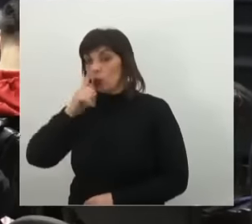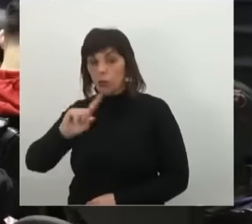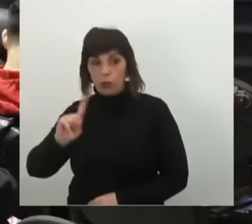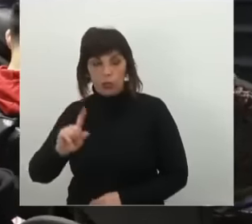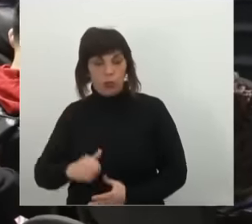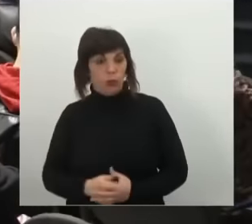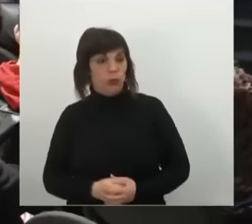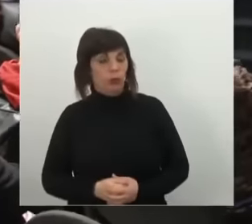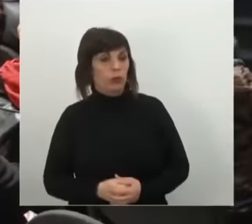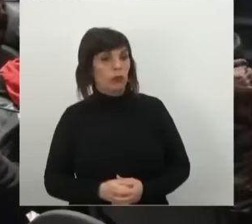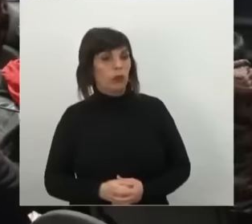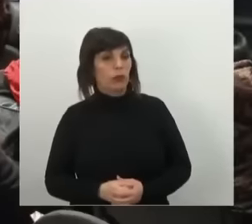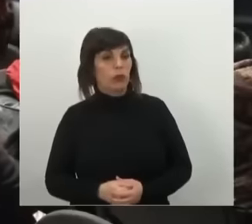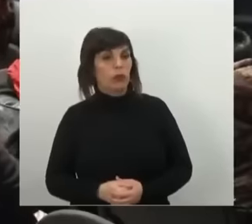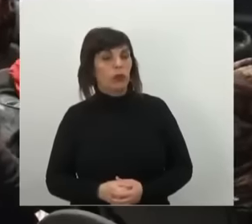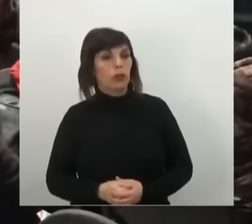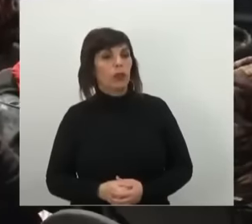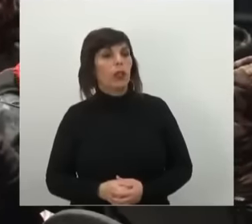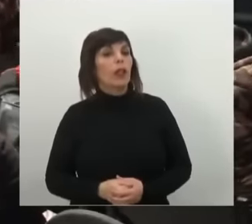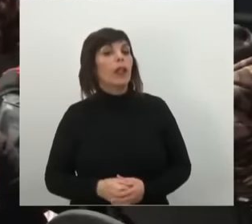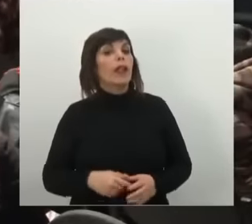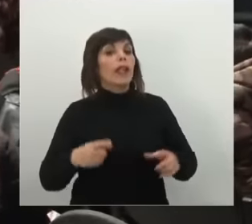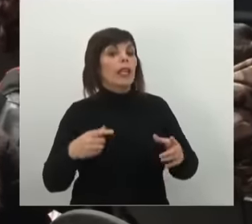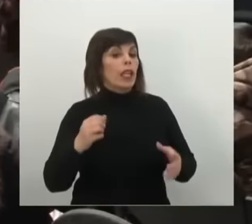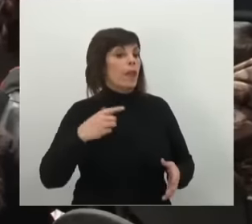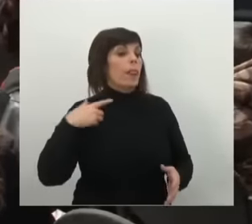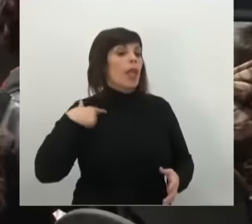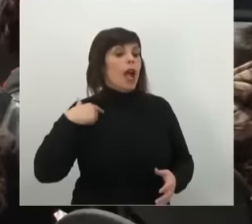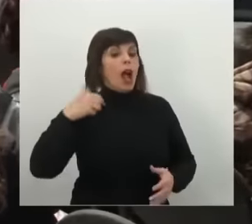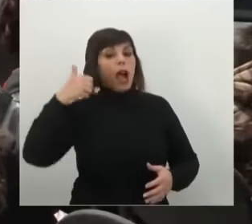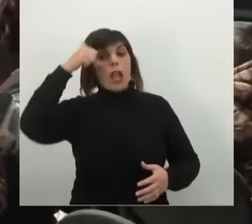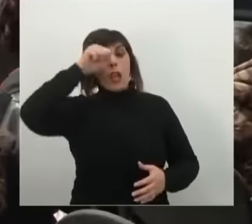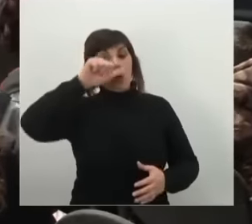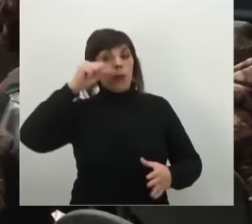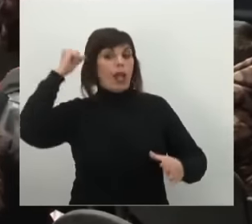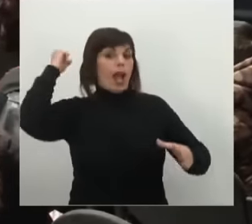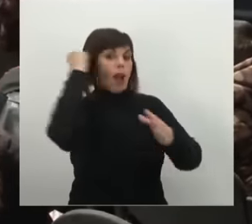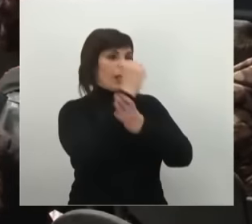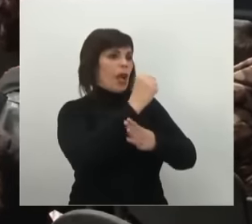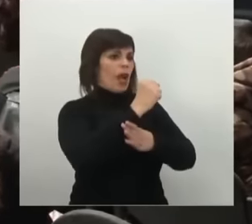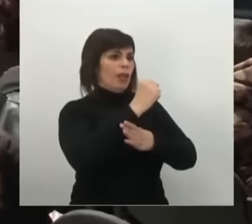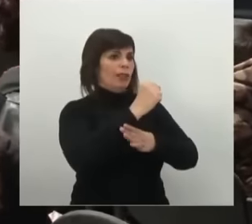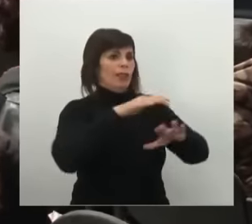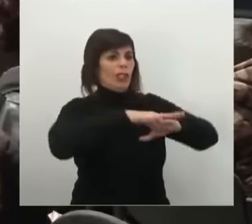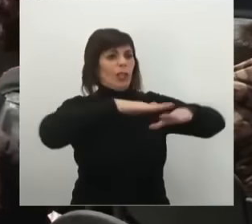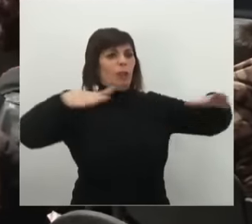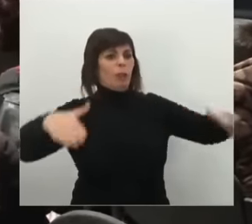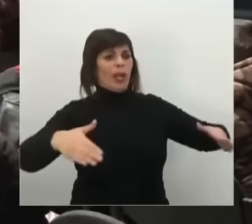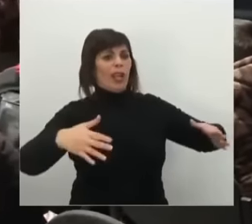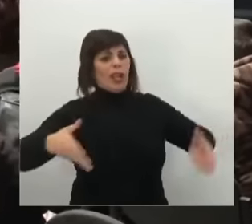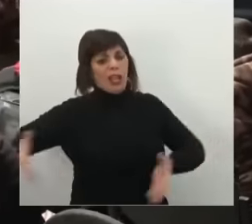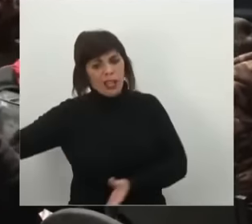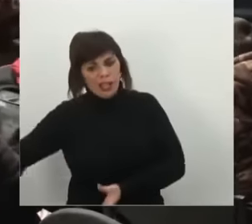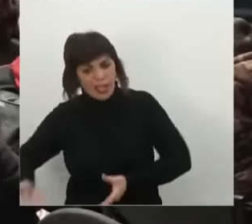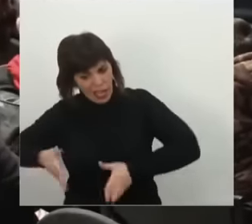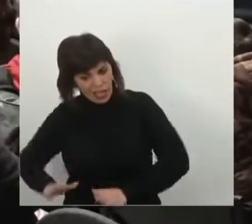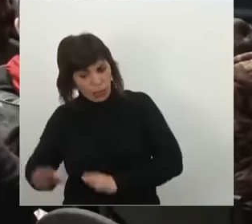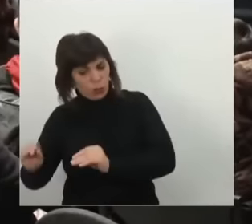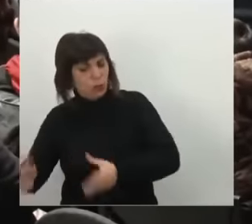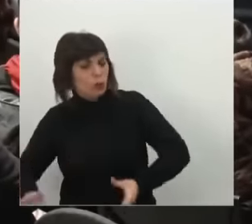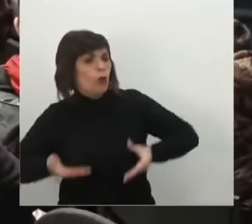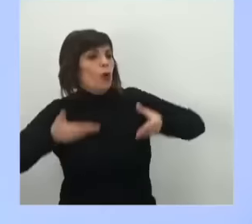montaña nuevamente Isaac se había dado cuenta ese mismísimo día Quién era el Dios del padre y en ese mismo momento